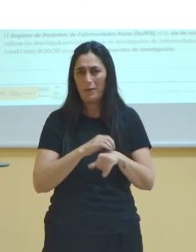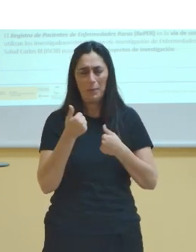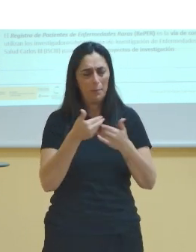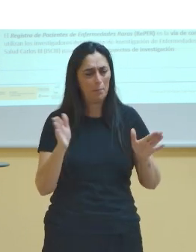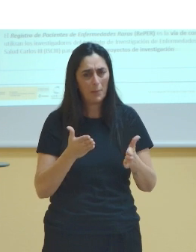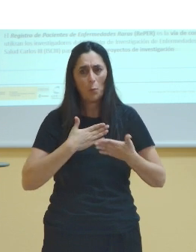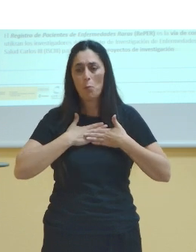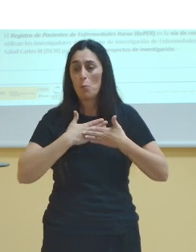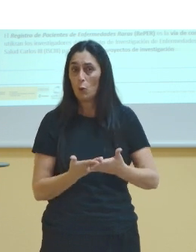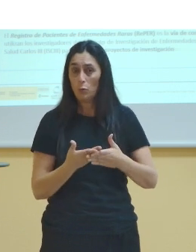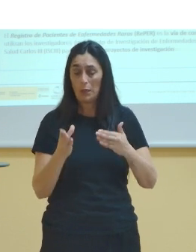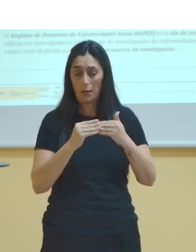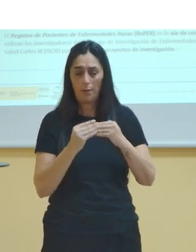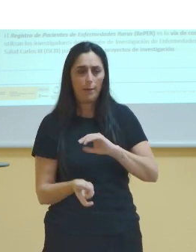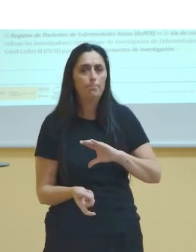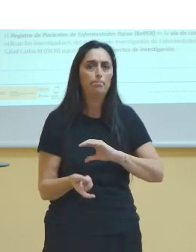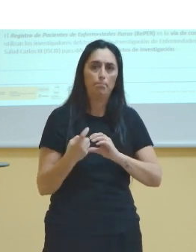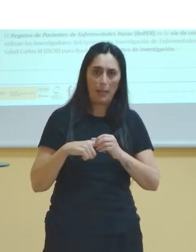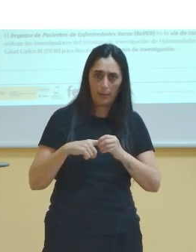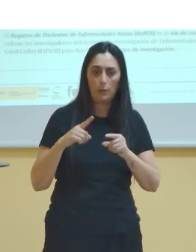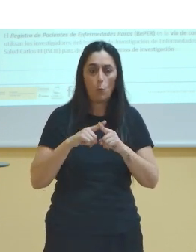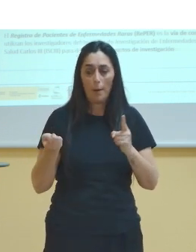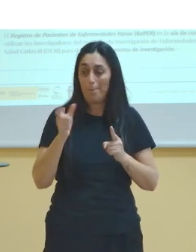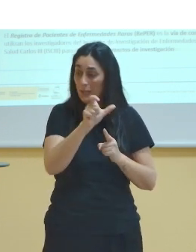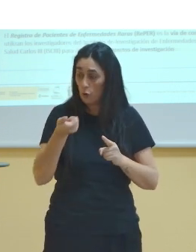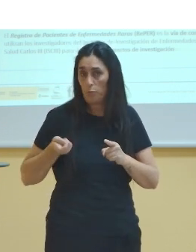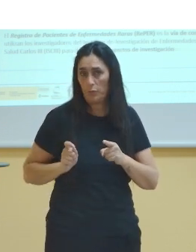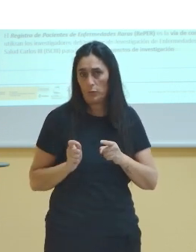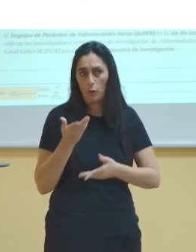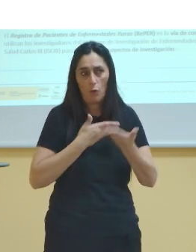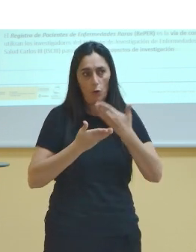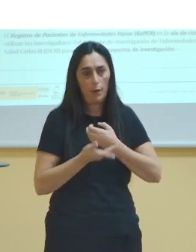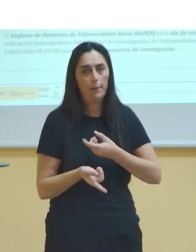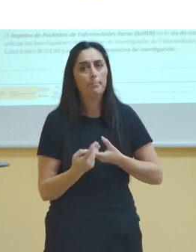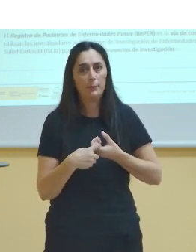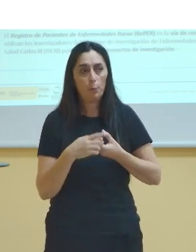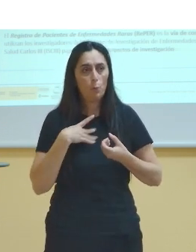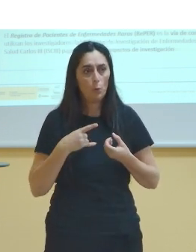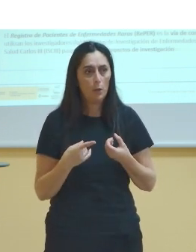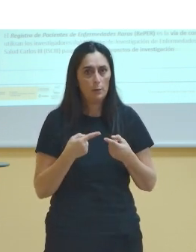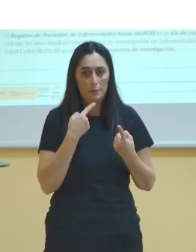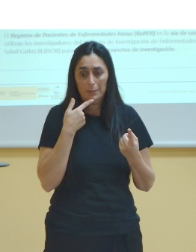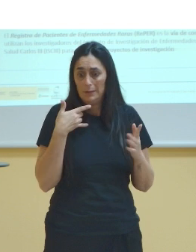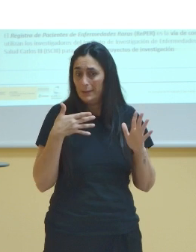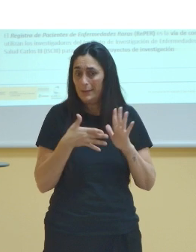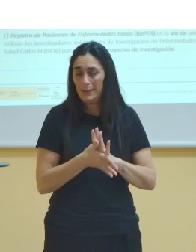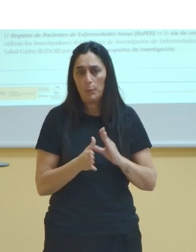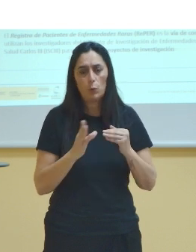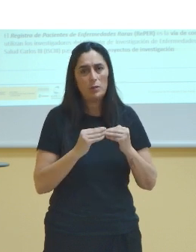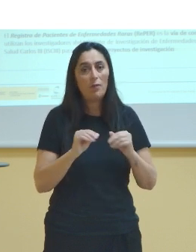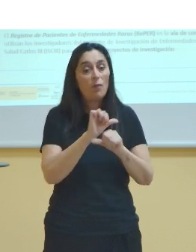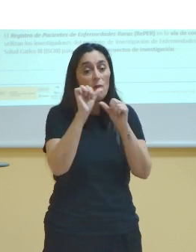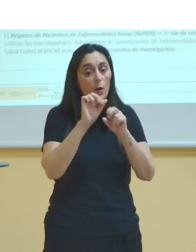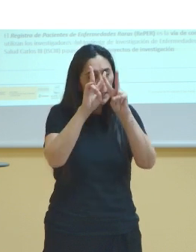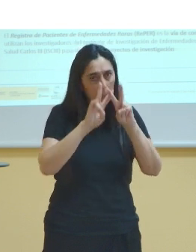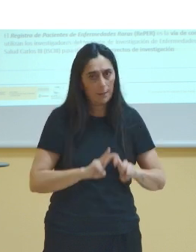inscripción voluntaria de los pacientes, abierto a que los profesionales puedan colaborar con nosotros, y que siempre va a ser la vía que utilicemos los investigadores